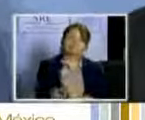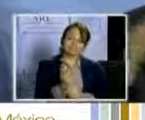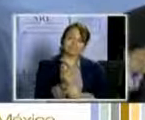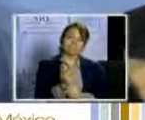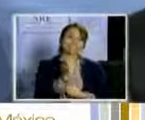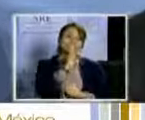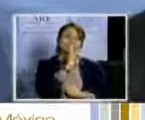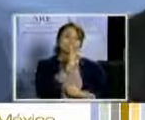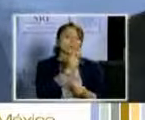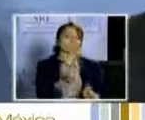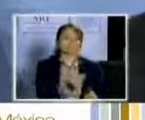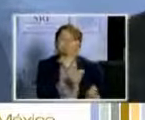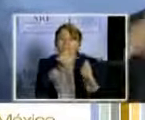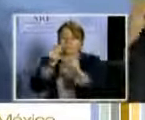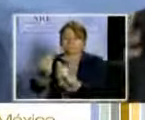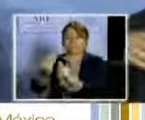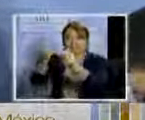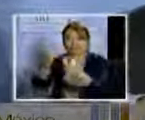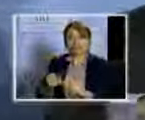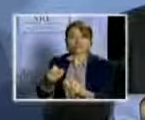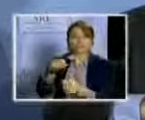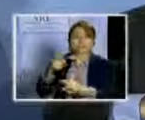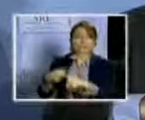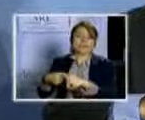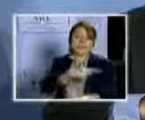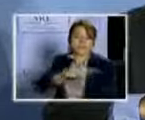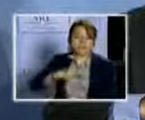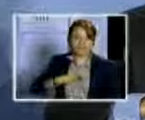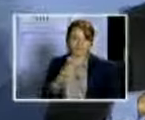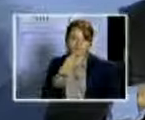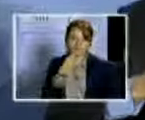legítimos y no a los otros. En ese contexto,